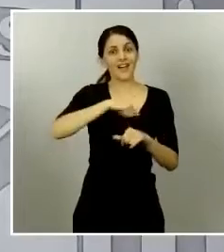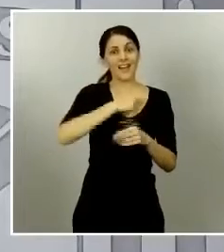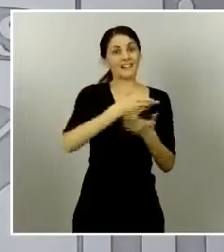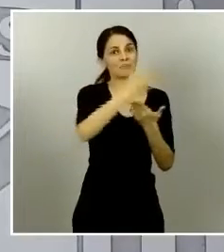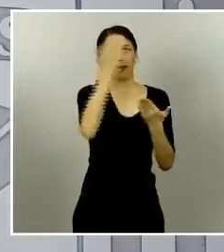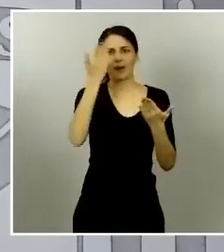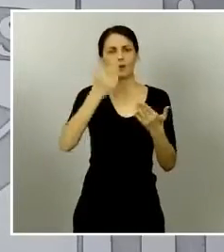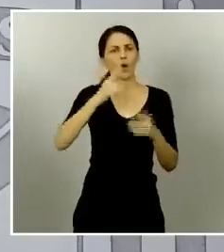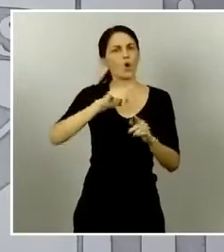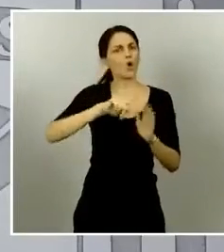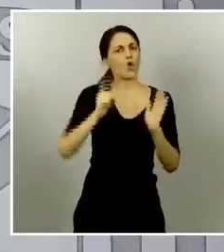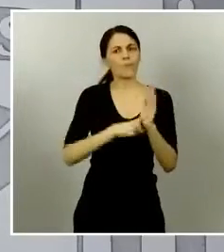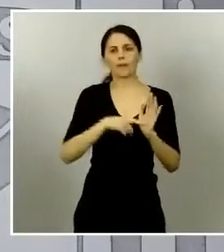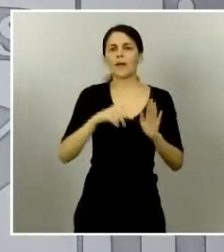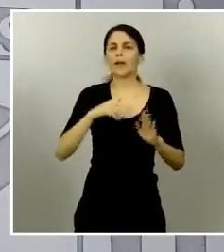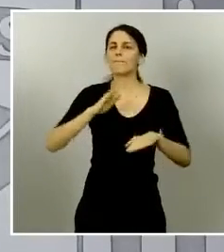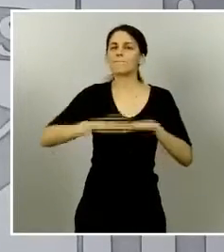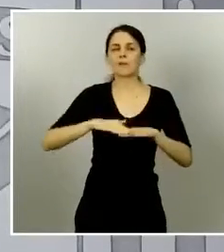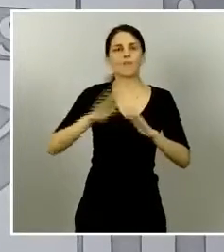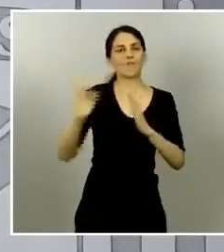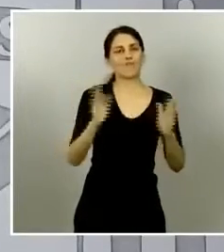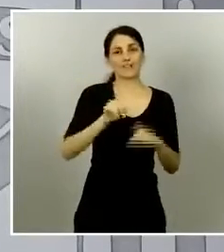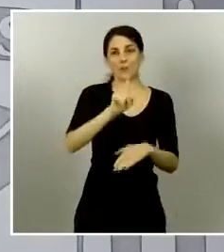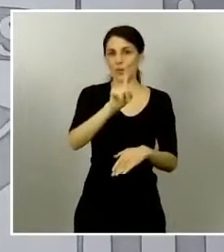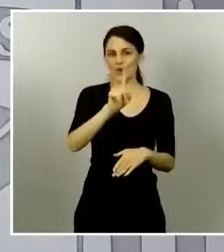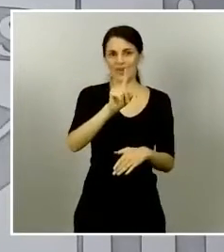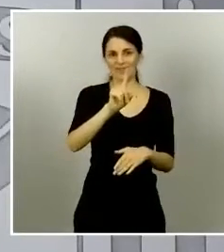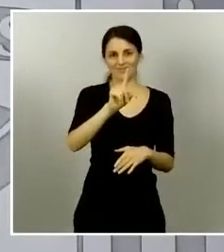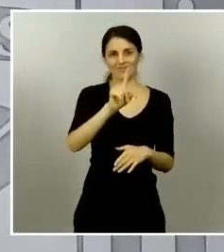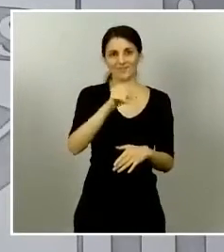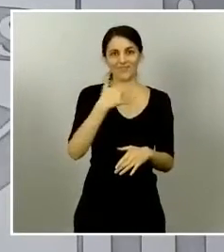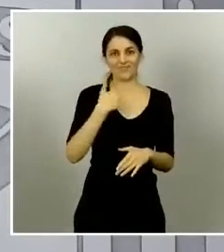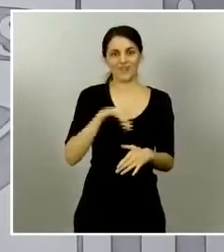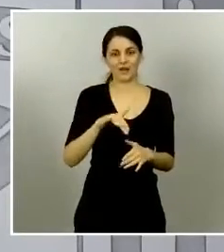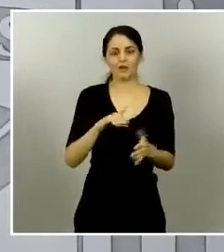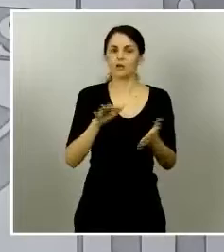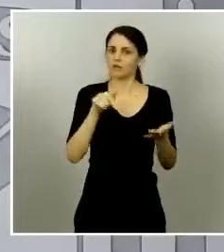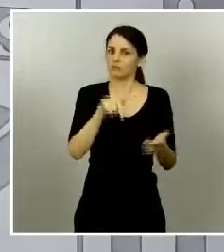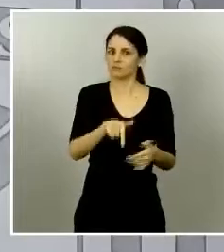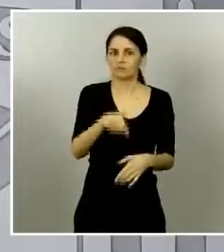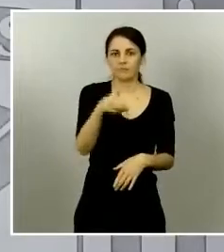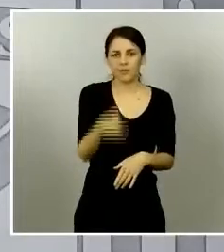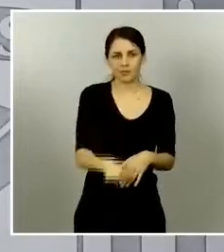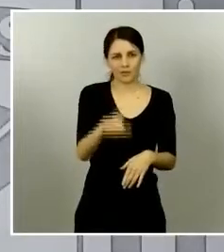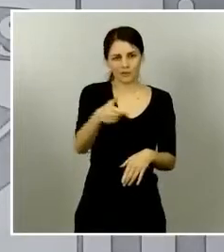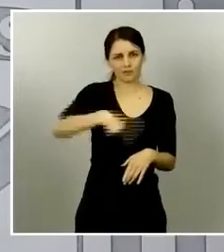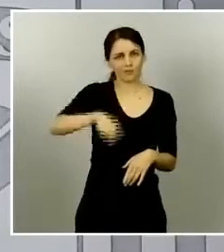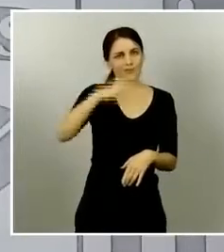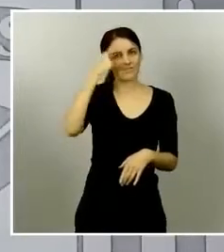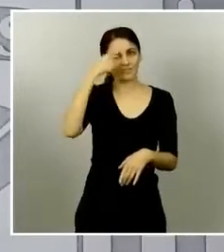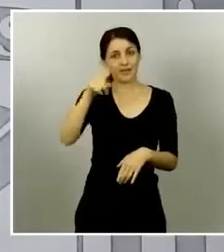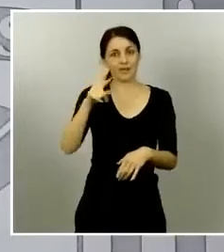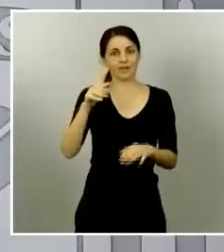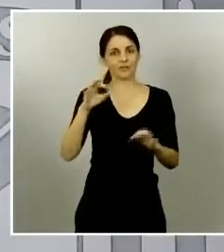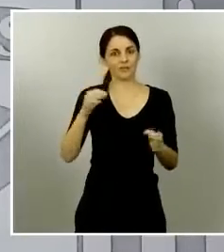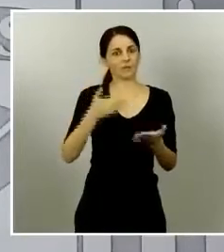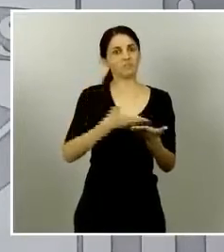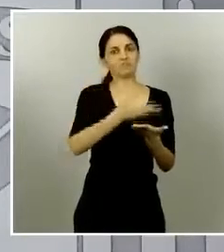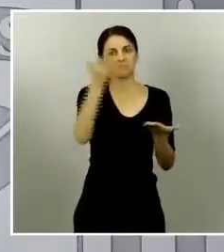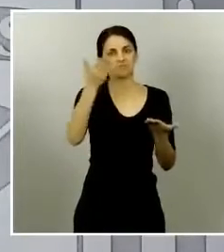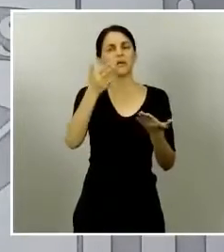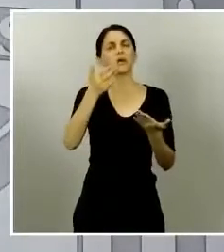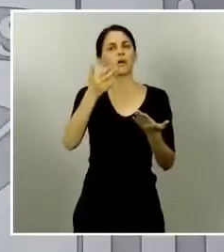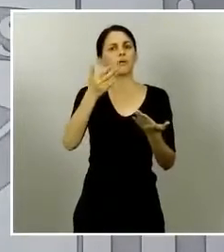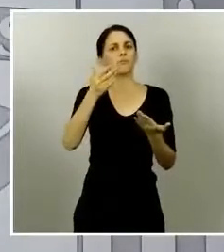partir de mañana la totalidad del territorio español estará ya como mínimo en fase 1 de desescalada. Una parte